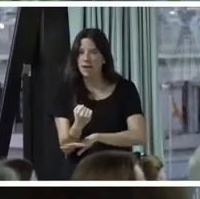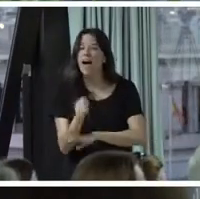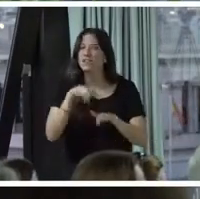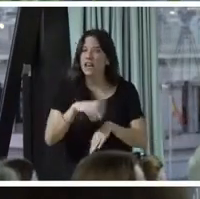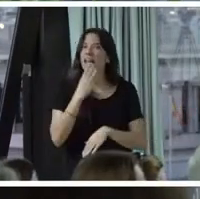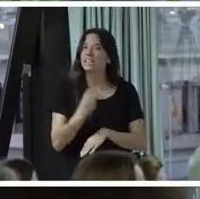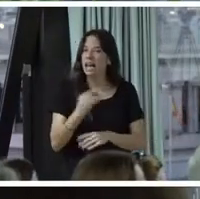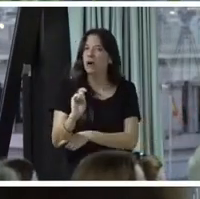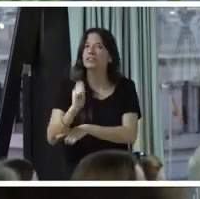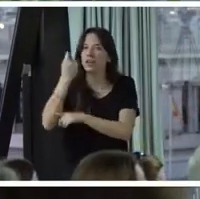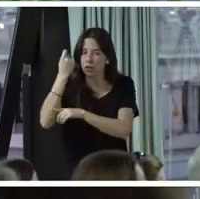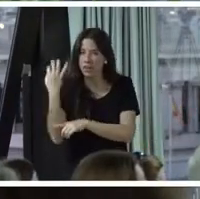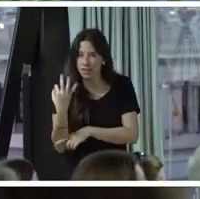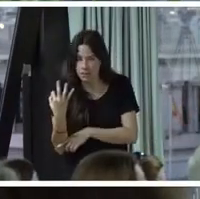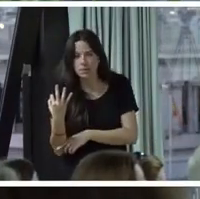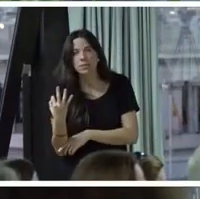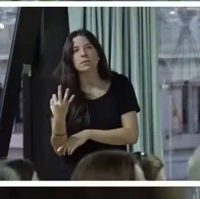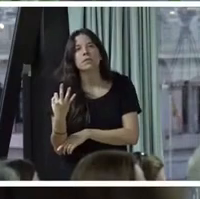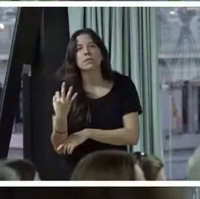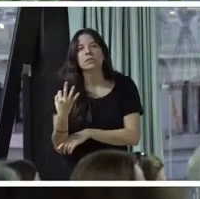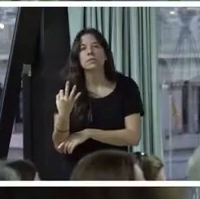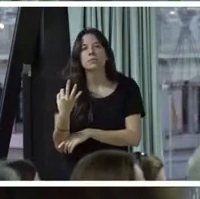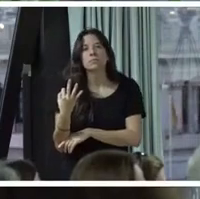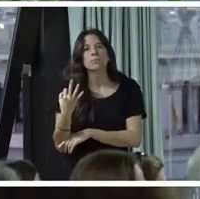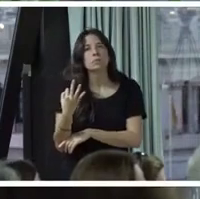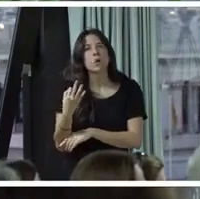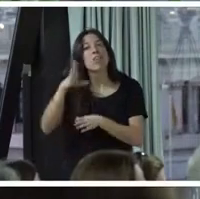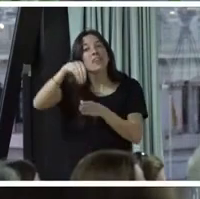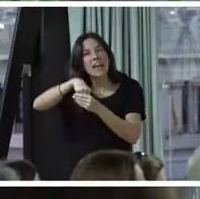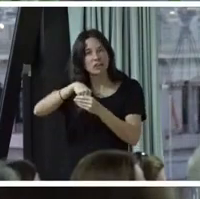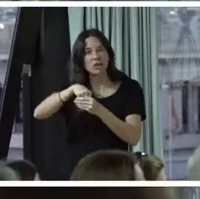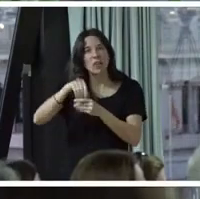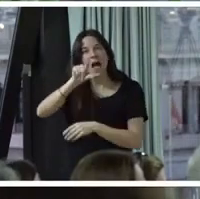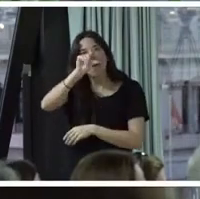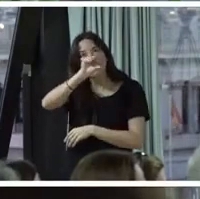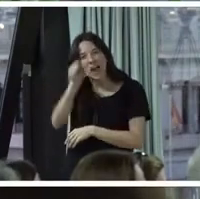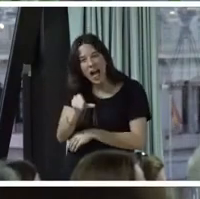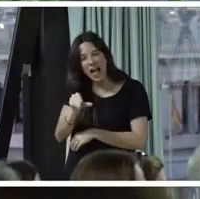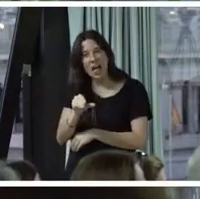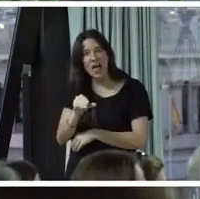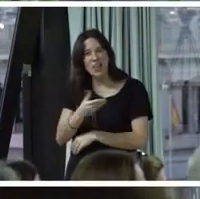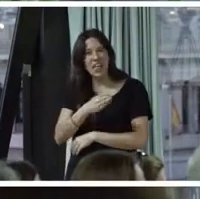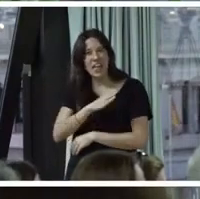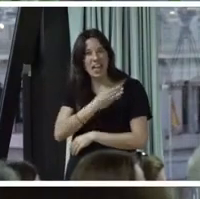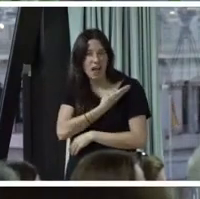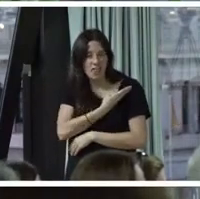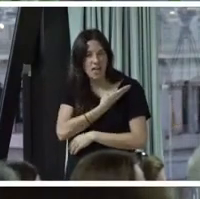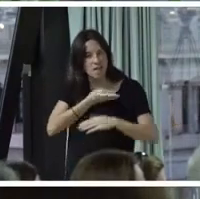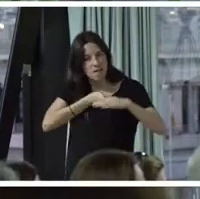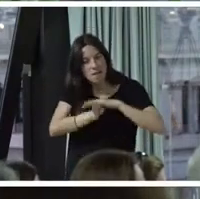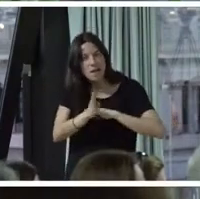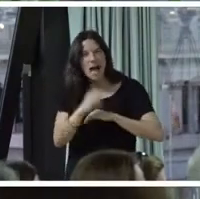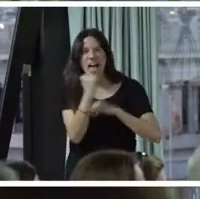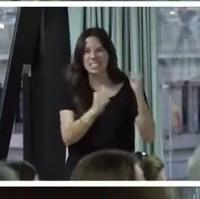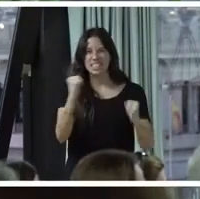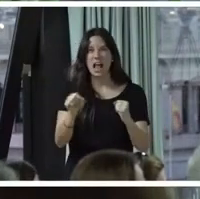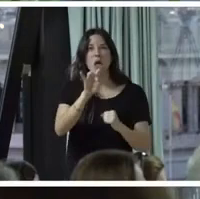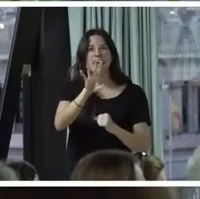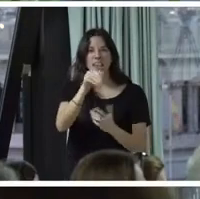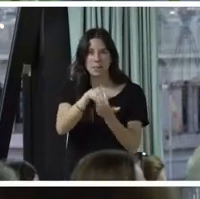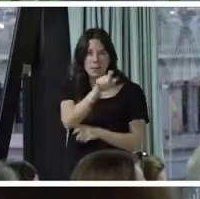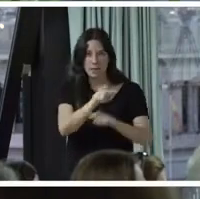conseguido eh entrar dentro de la franja de gaza asesinando a cerca de 15000 personas